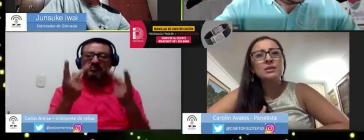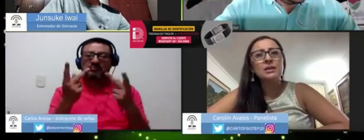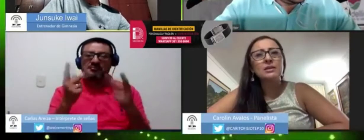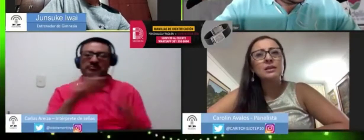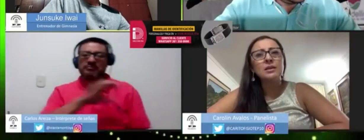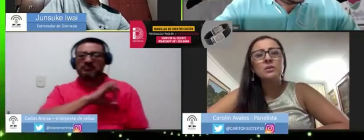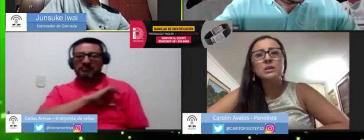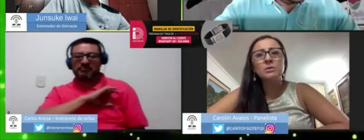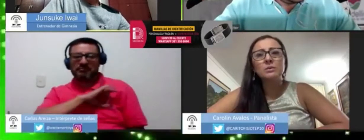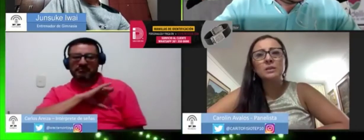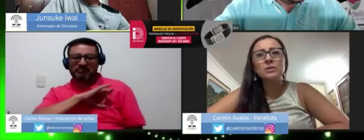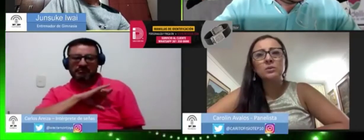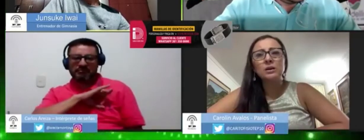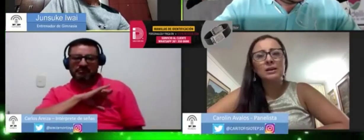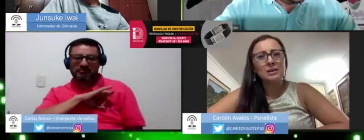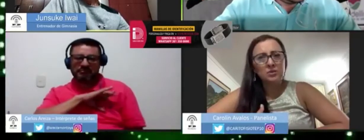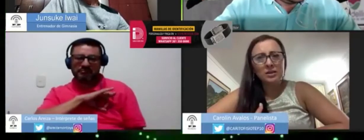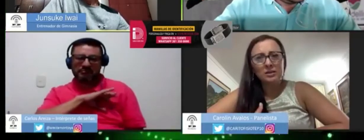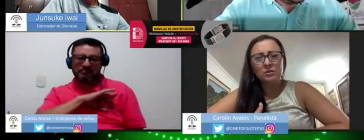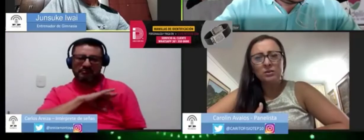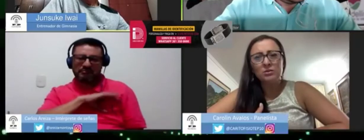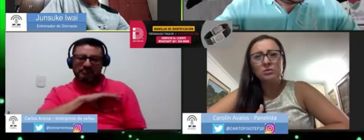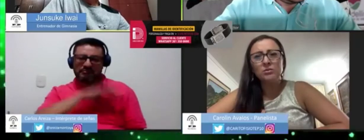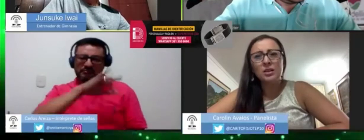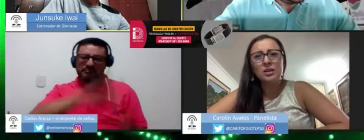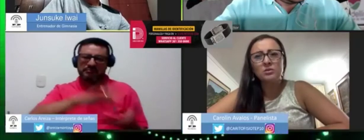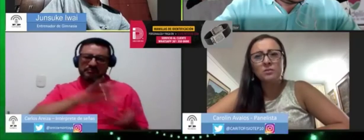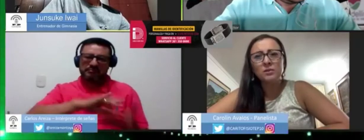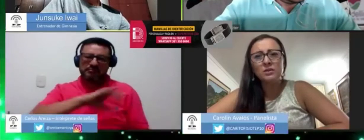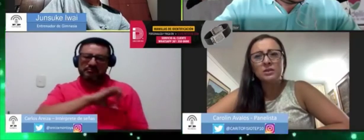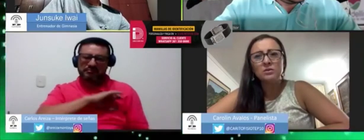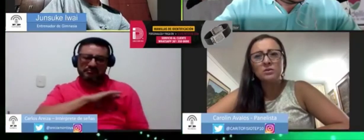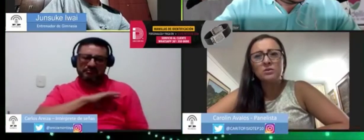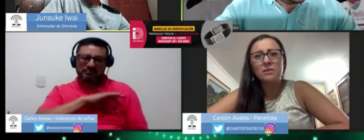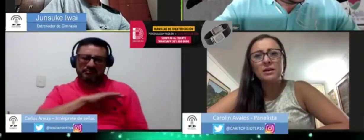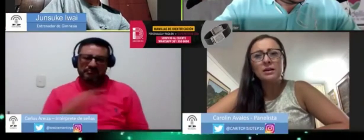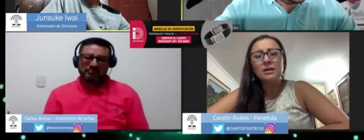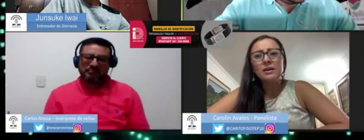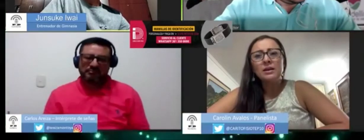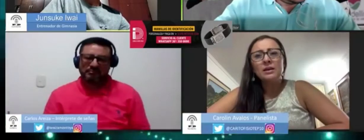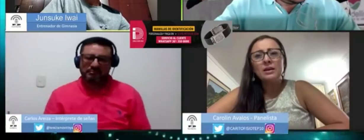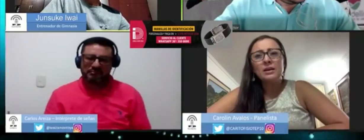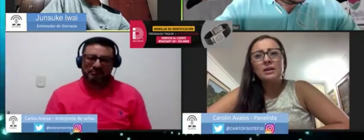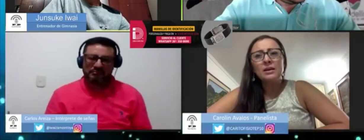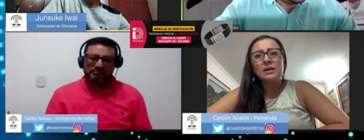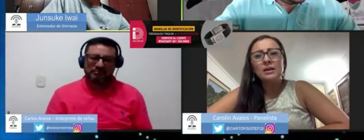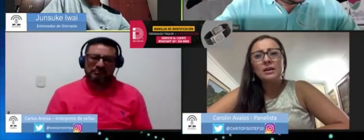están entrenando en este momento acá en la ciudad, creo que son chilenos, profe, si no estoy mal.